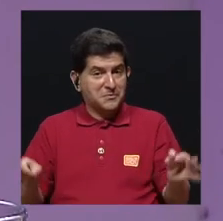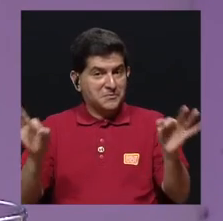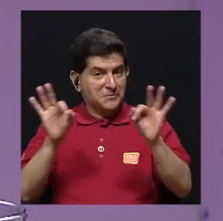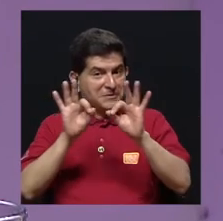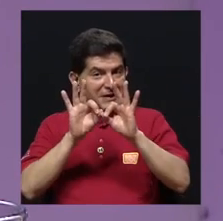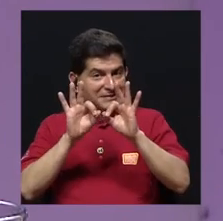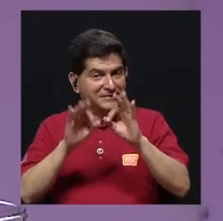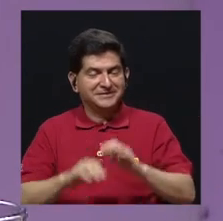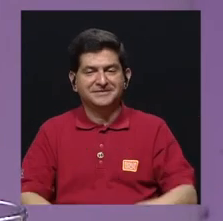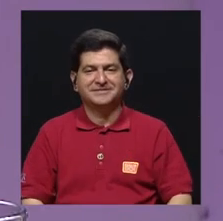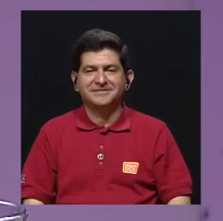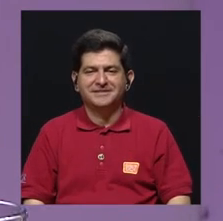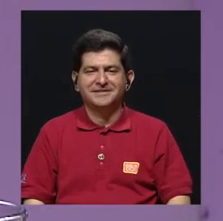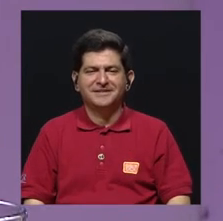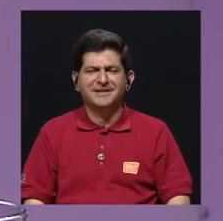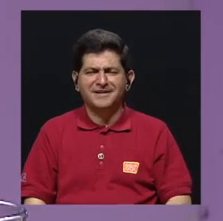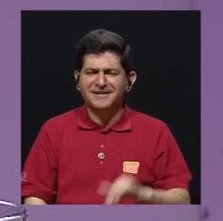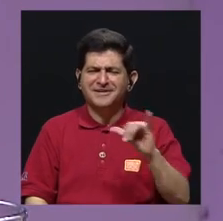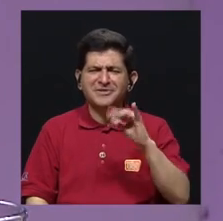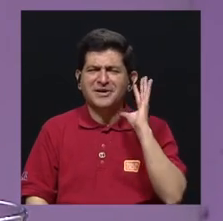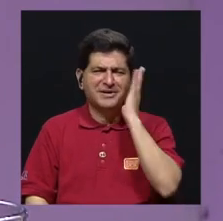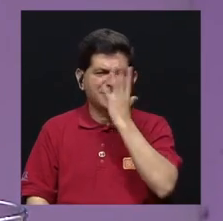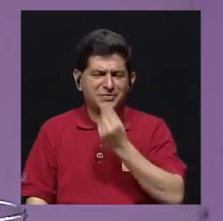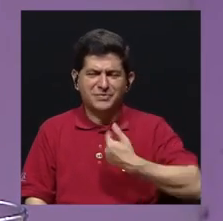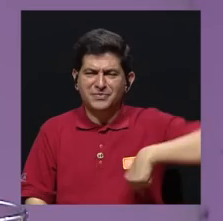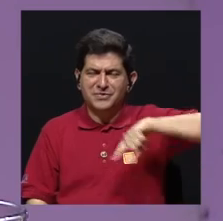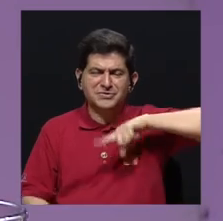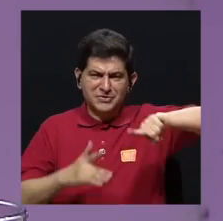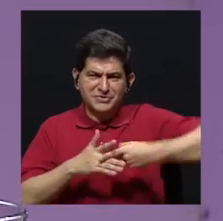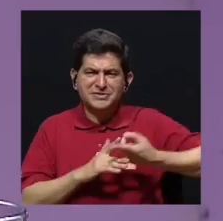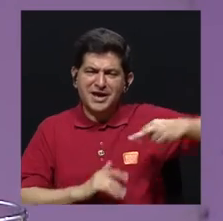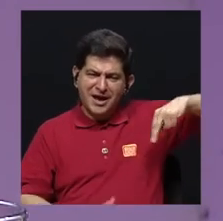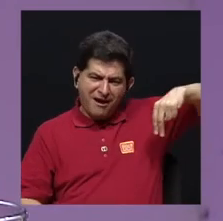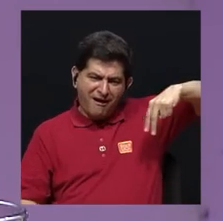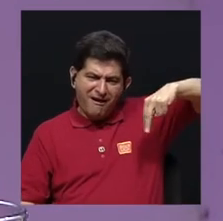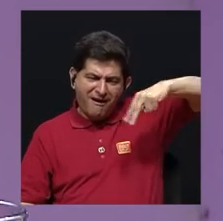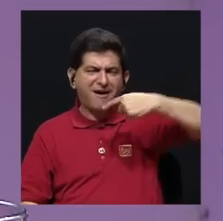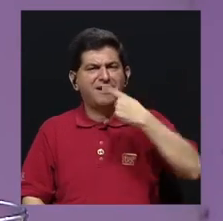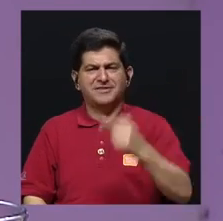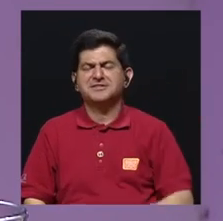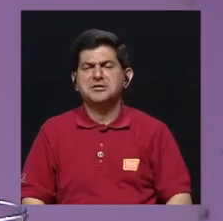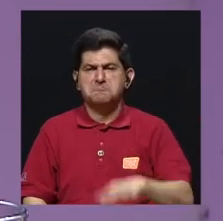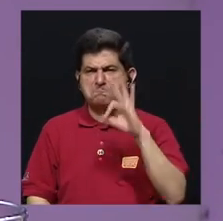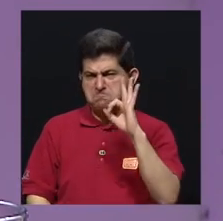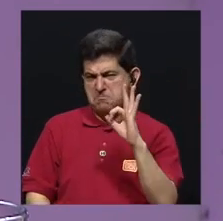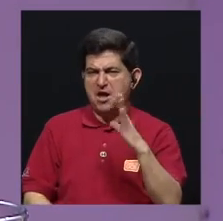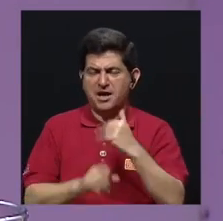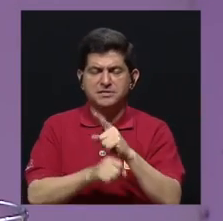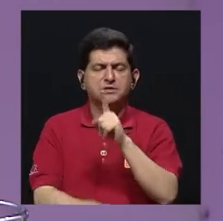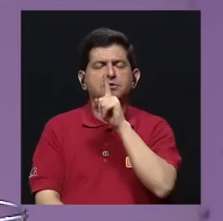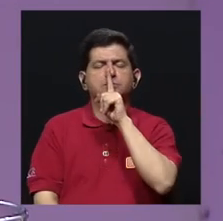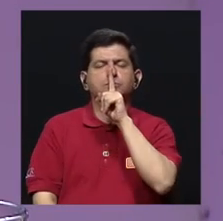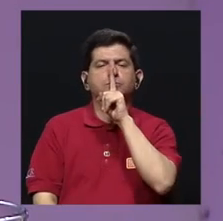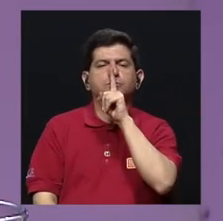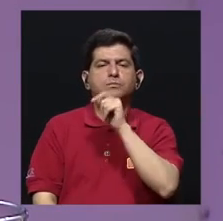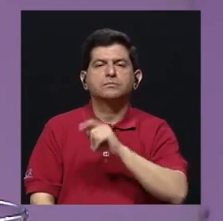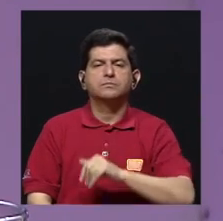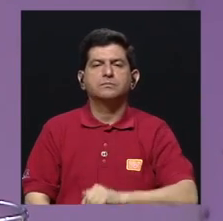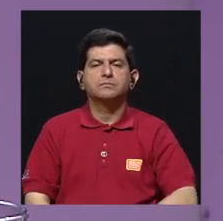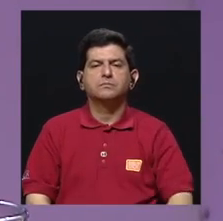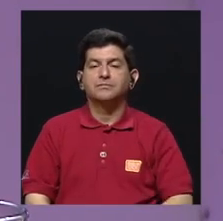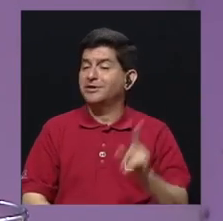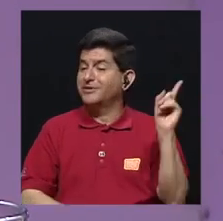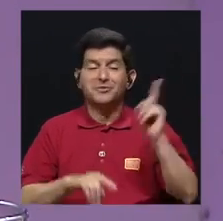eso es muy importante. Otra cosa bonita es que nosotros, cuando empezamos lo de las caminatas, decíamos, bueno, vamos a hacerlo en